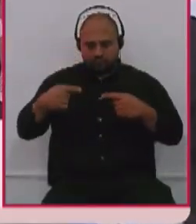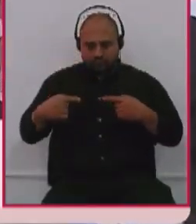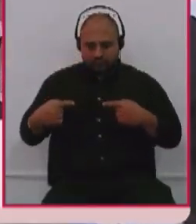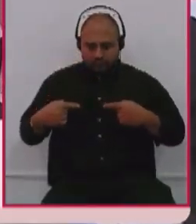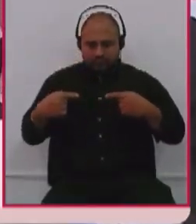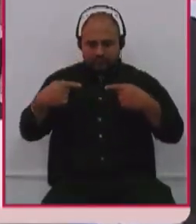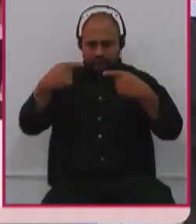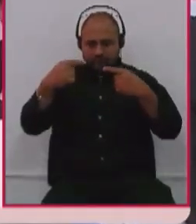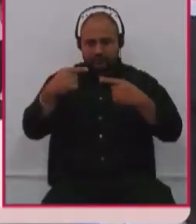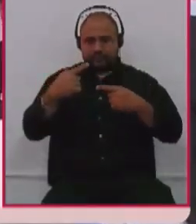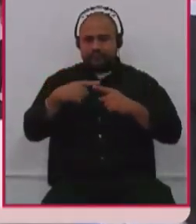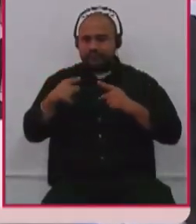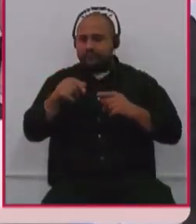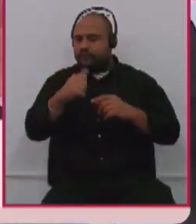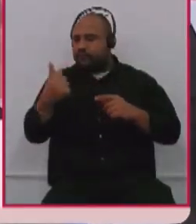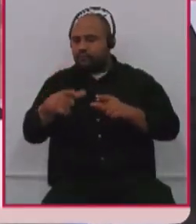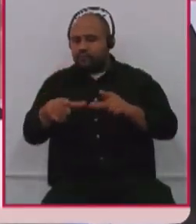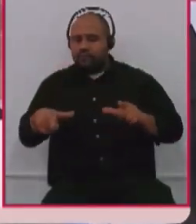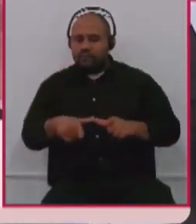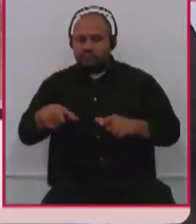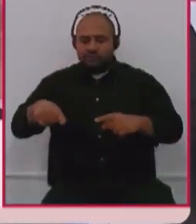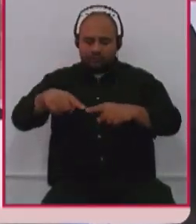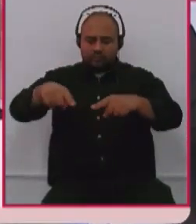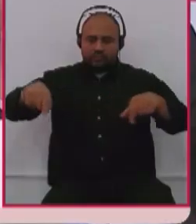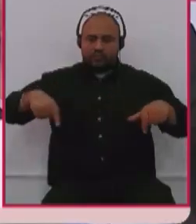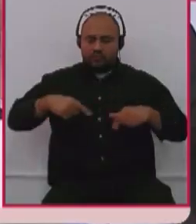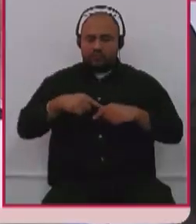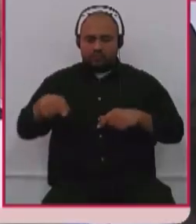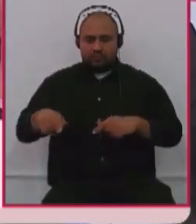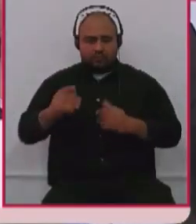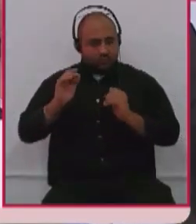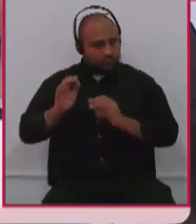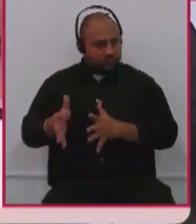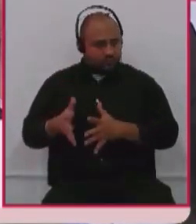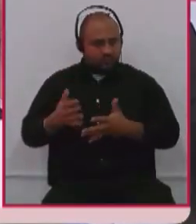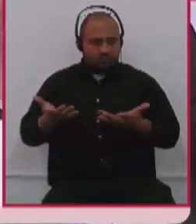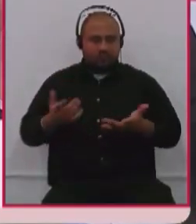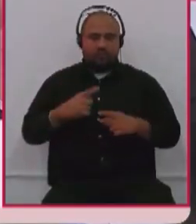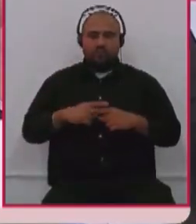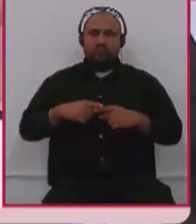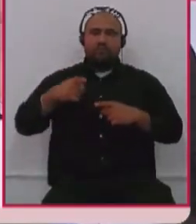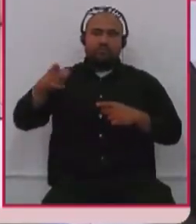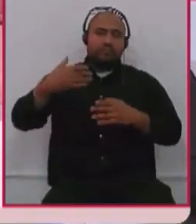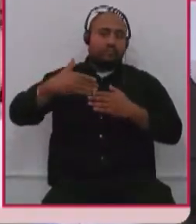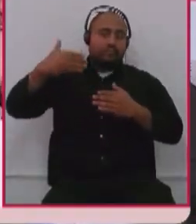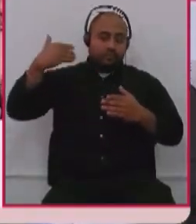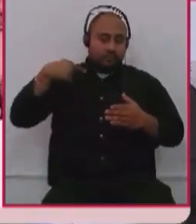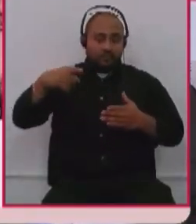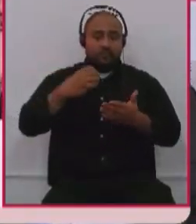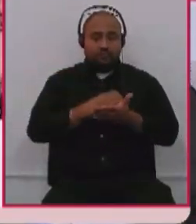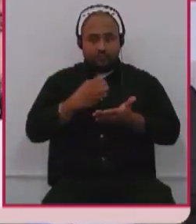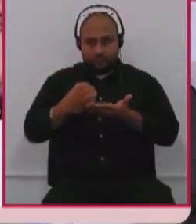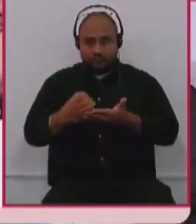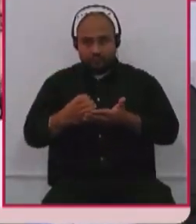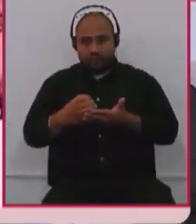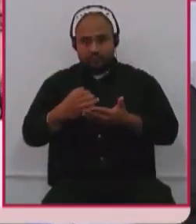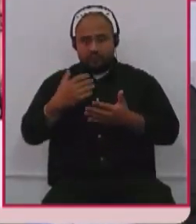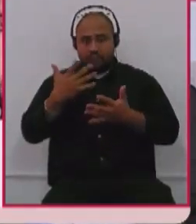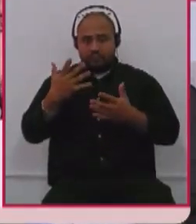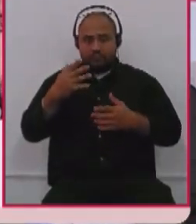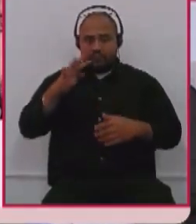algunas zonas, ¿no? Y con los precios que nos han anunciado en las reuniones anteriores, que va a pasar encima de